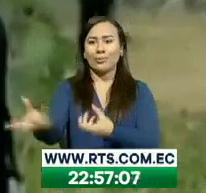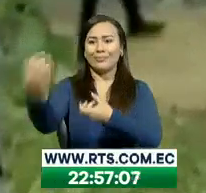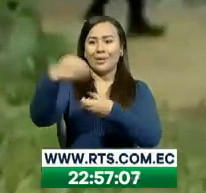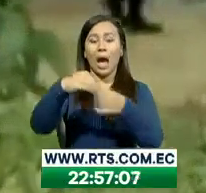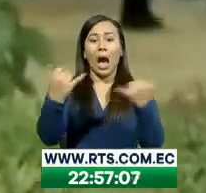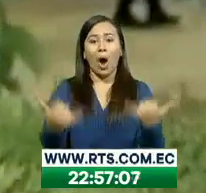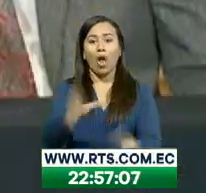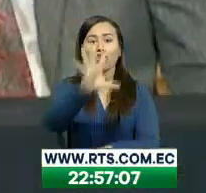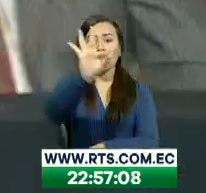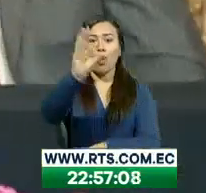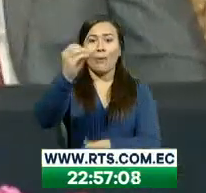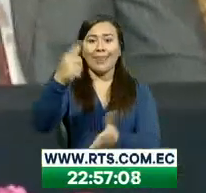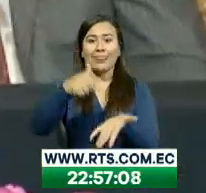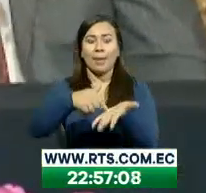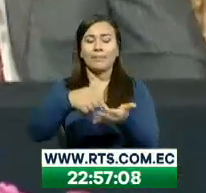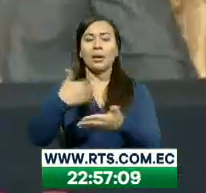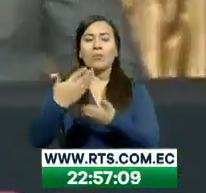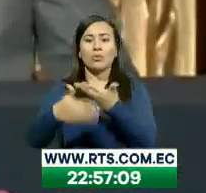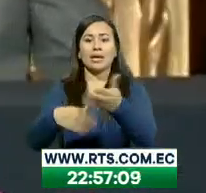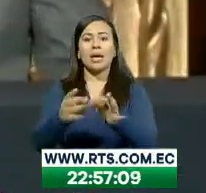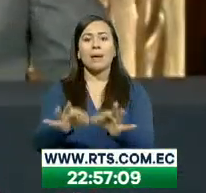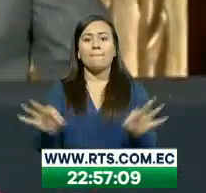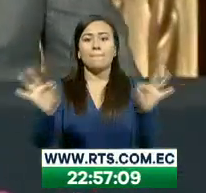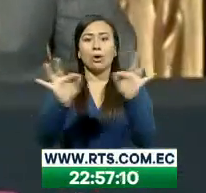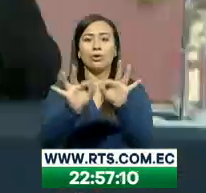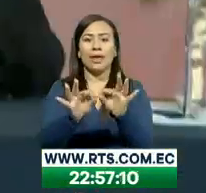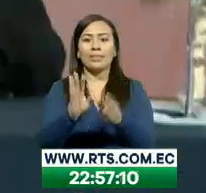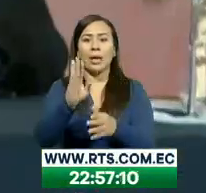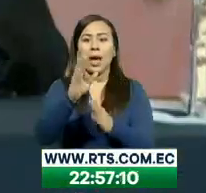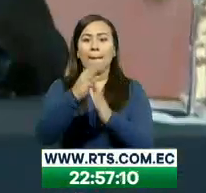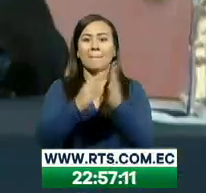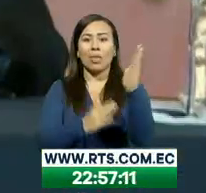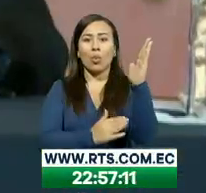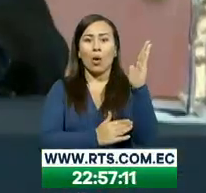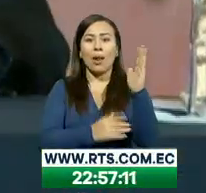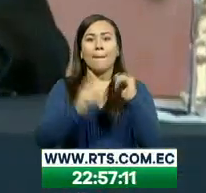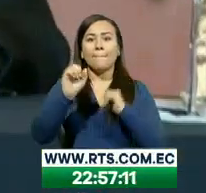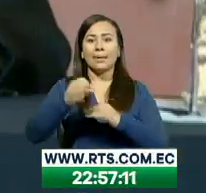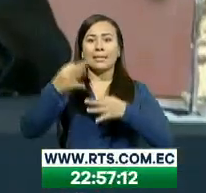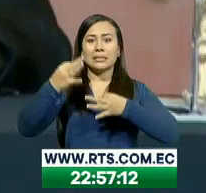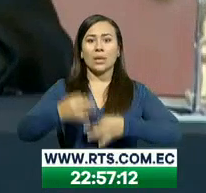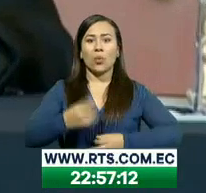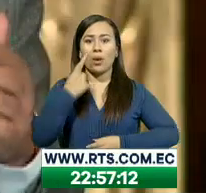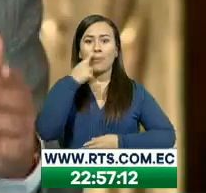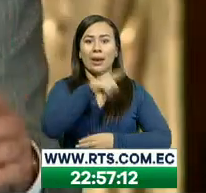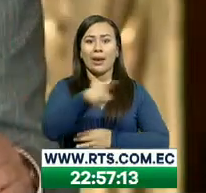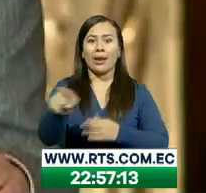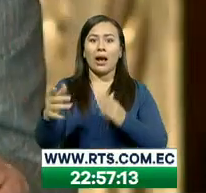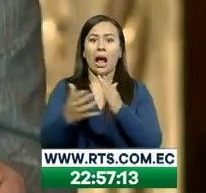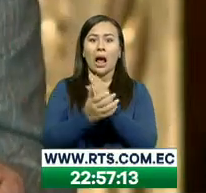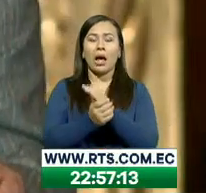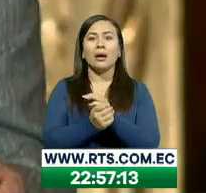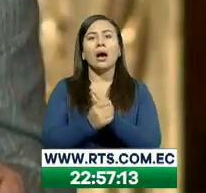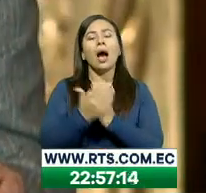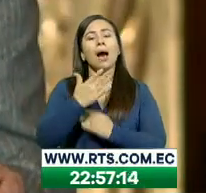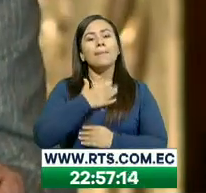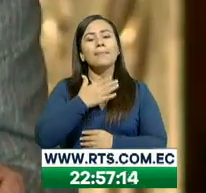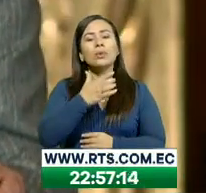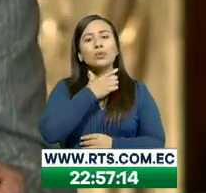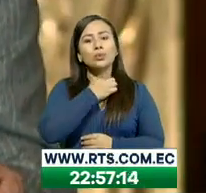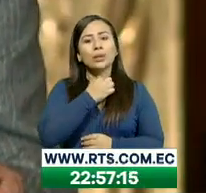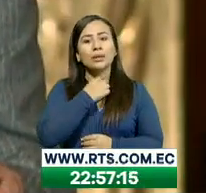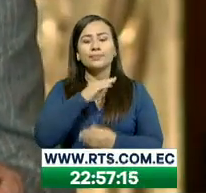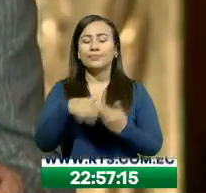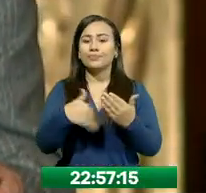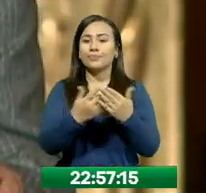los 90.000. De allí la importancia de un manual para tener una correcta calificación. Por favor, me gustaría que hagamos como